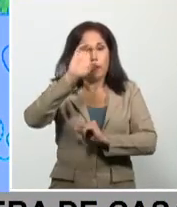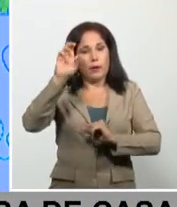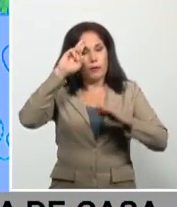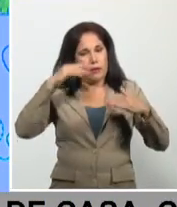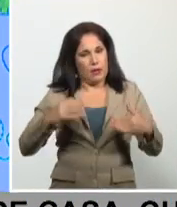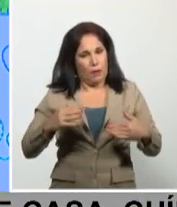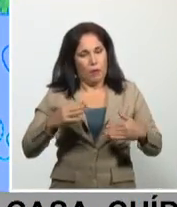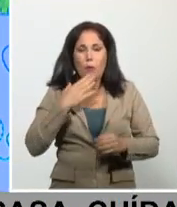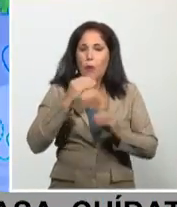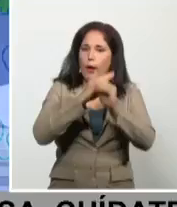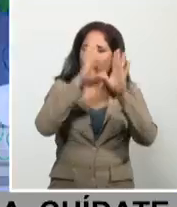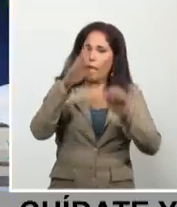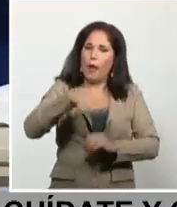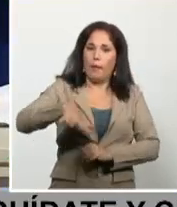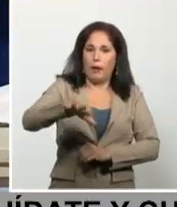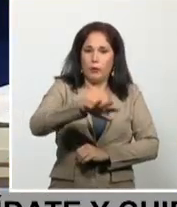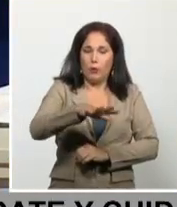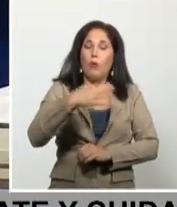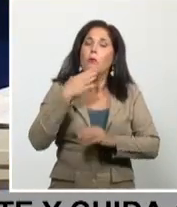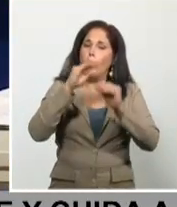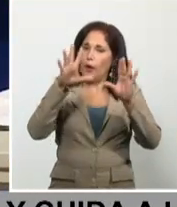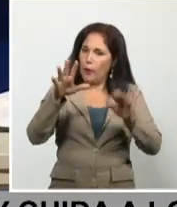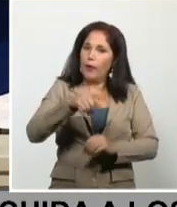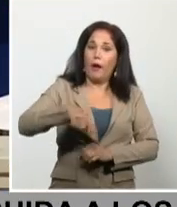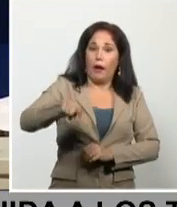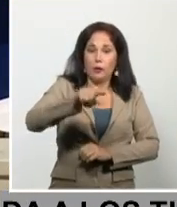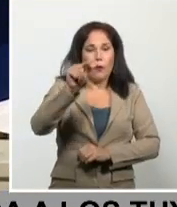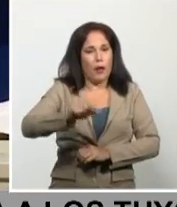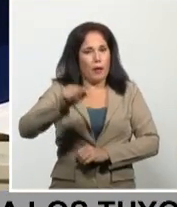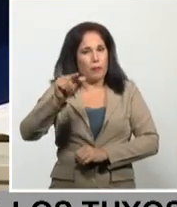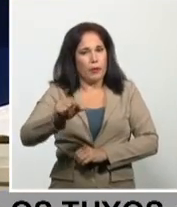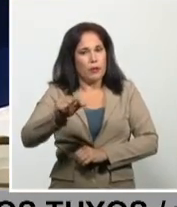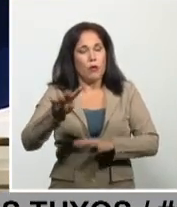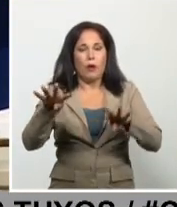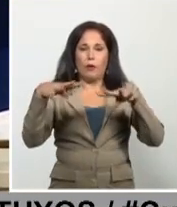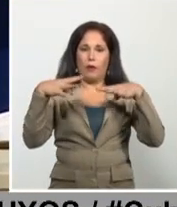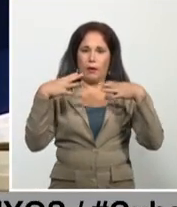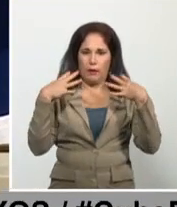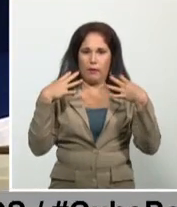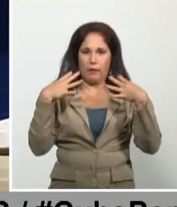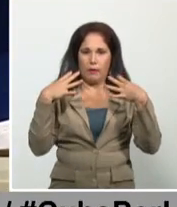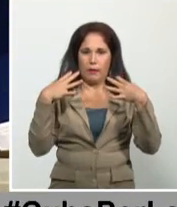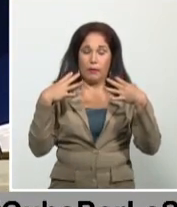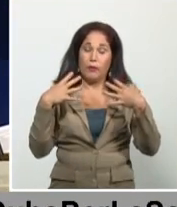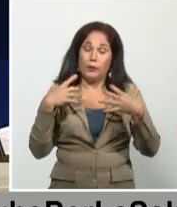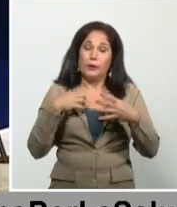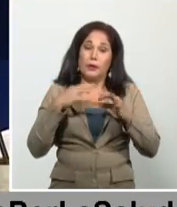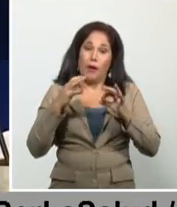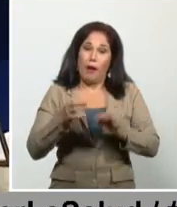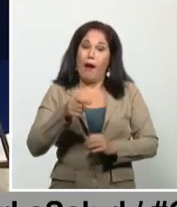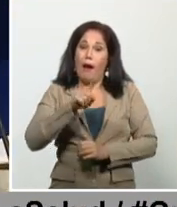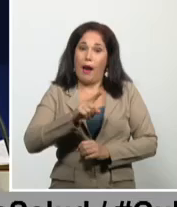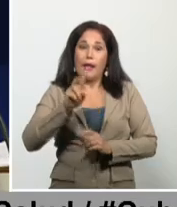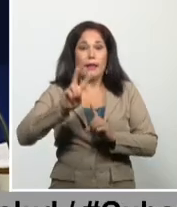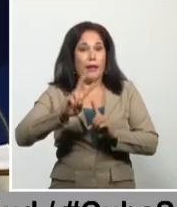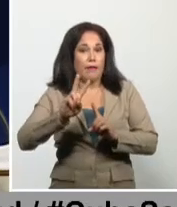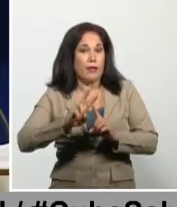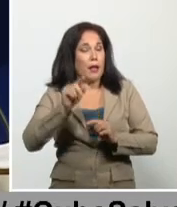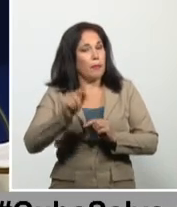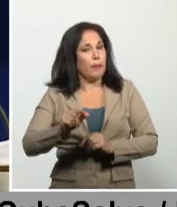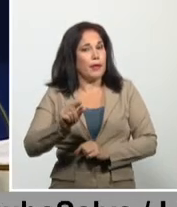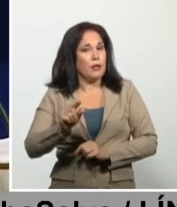Doctor, buenos días. Buenos días a ustedes y a todos los que nos escuchan, que ya me rectificaron que hay televidentes, pero hay personas